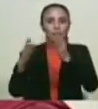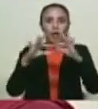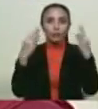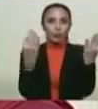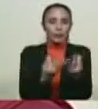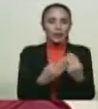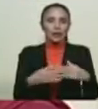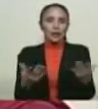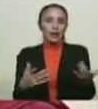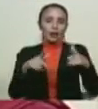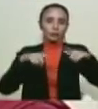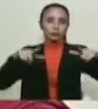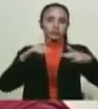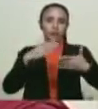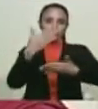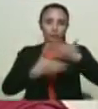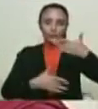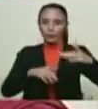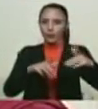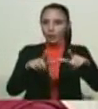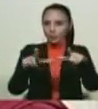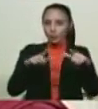días. Hoy es 9, ¿verdad?